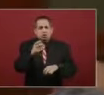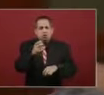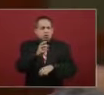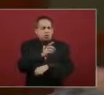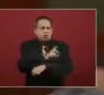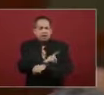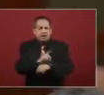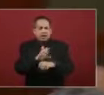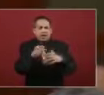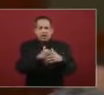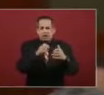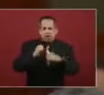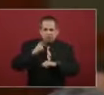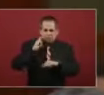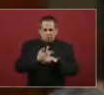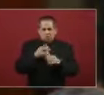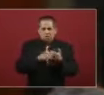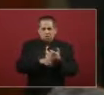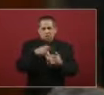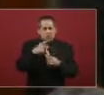supercoordinador de delegaciones y su